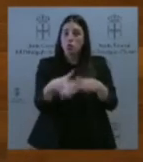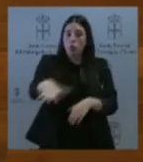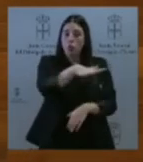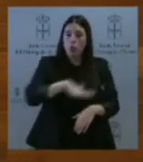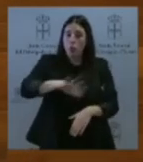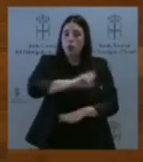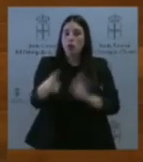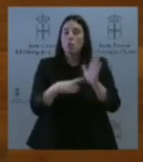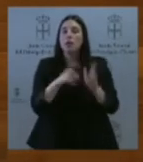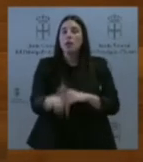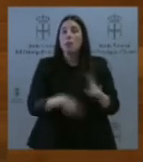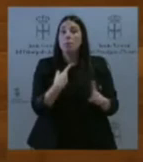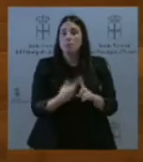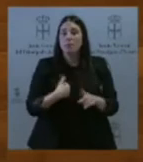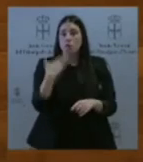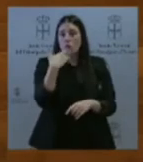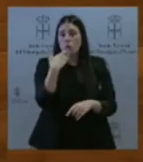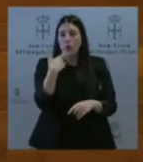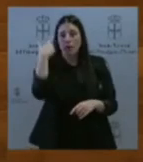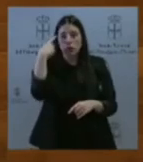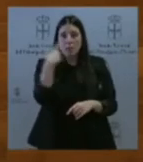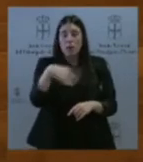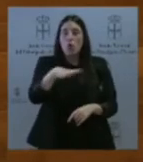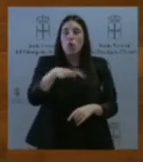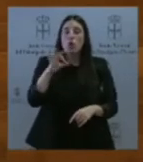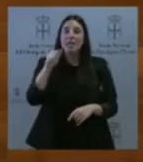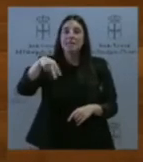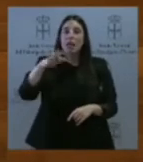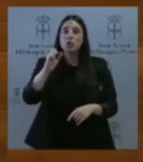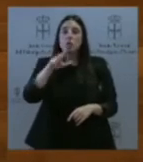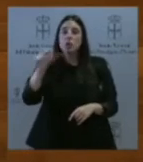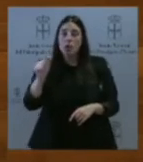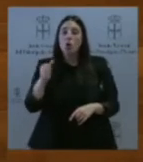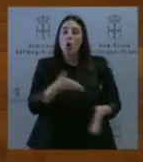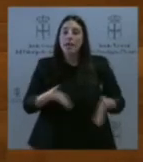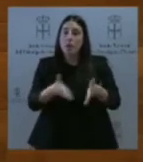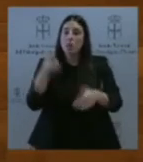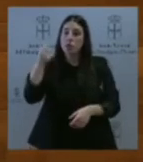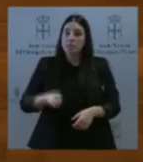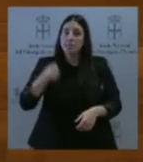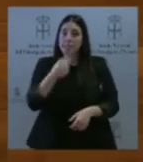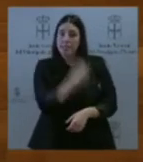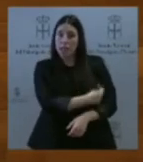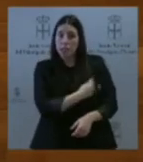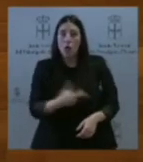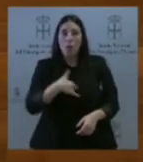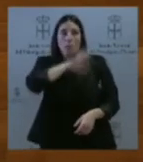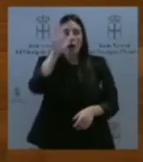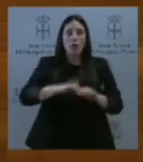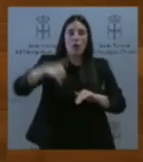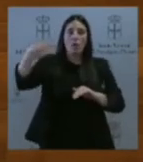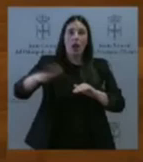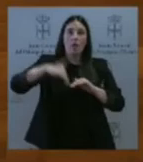consideración Santullano y el Camín de Santiago, como muy bien insisto, que parece que siempre queda fuera de las valoraciones, de esas